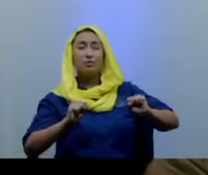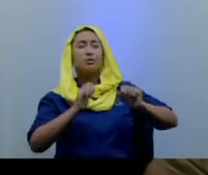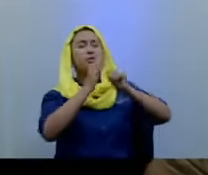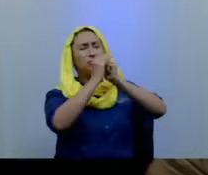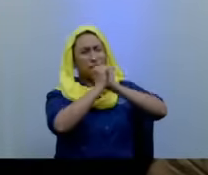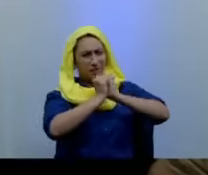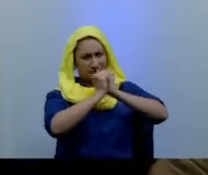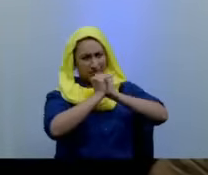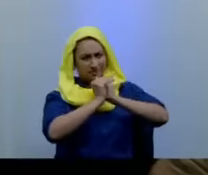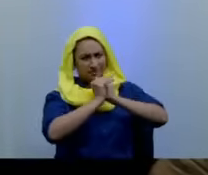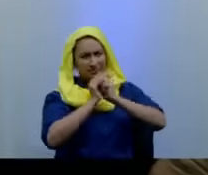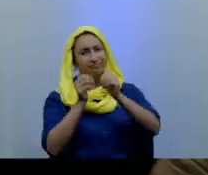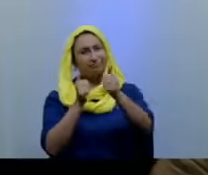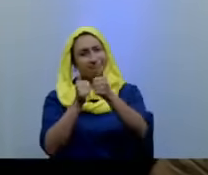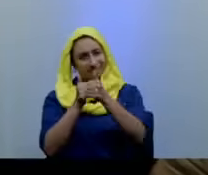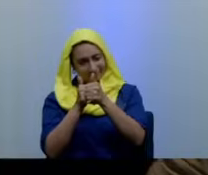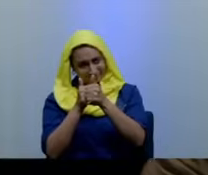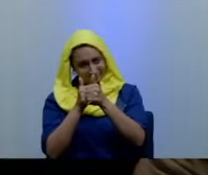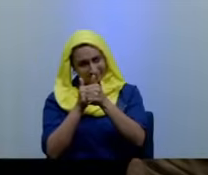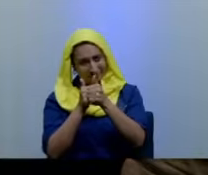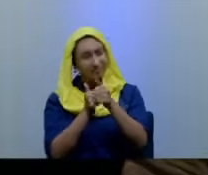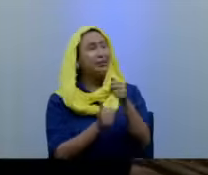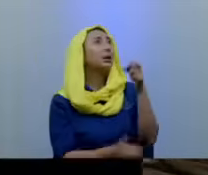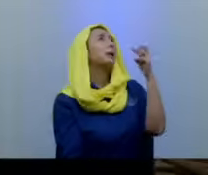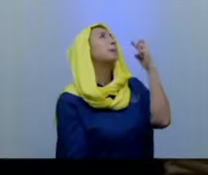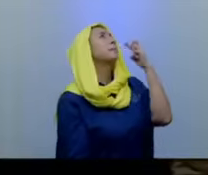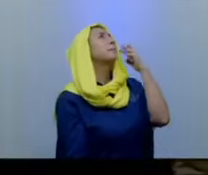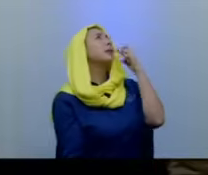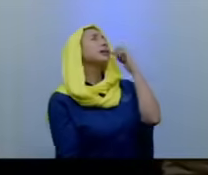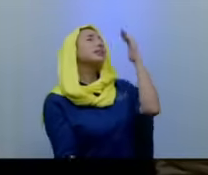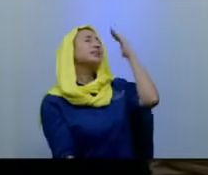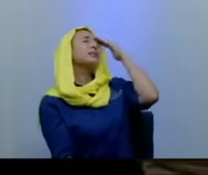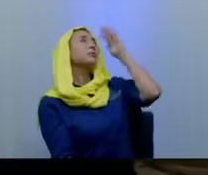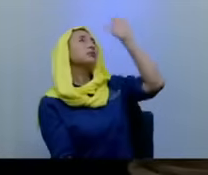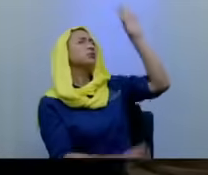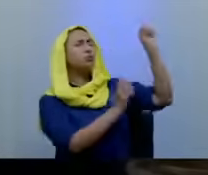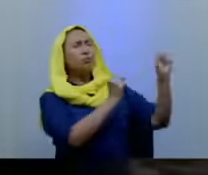de Jesús, conociendo tu poder,